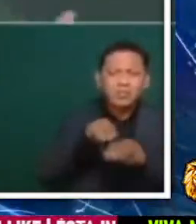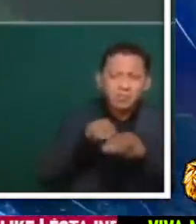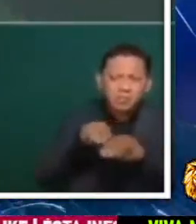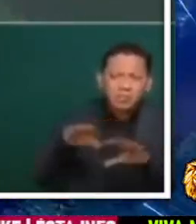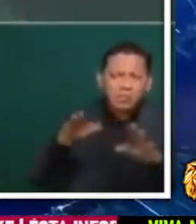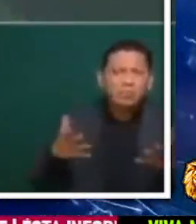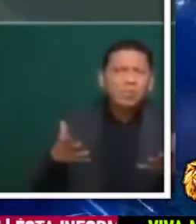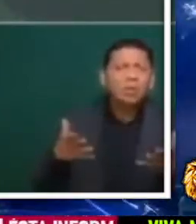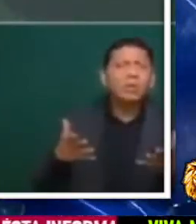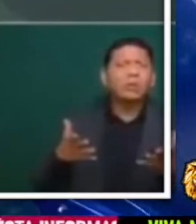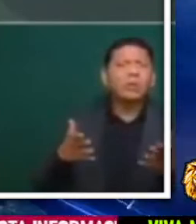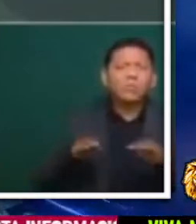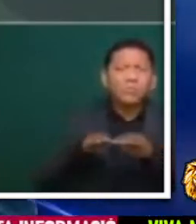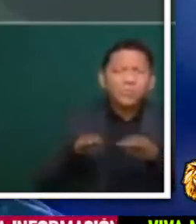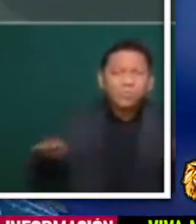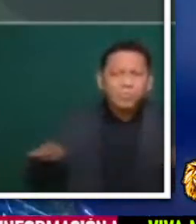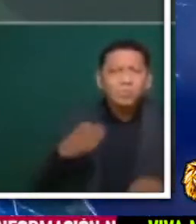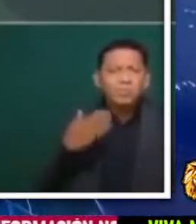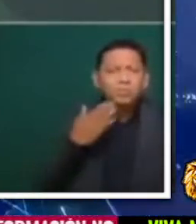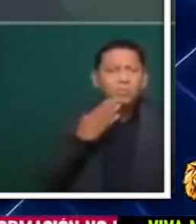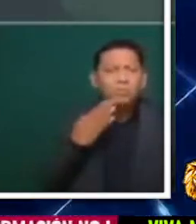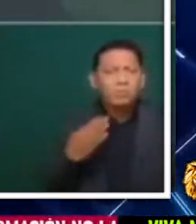este método democrático,